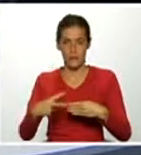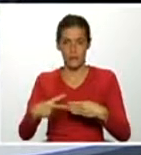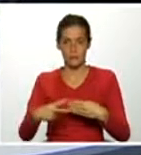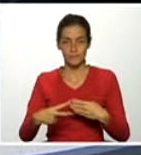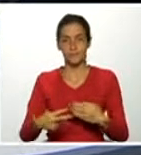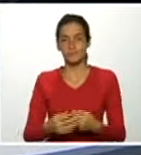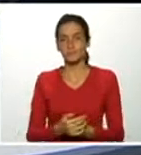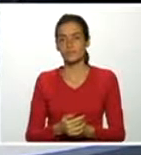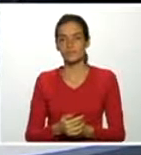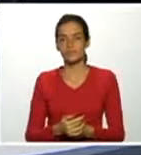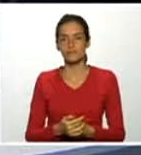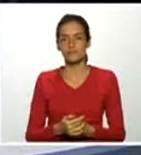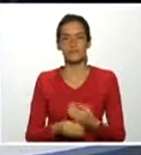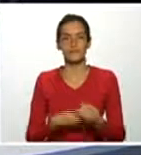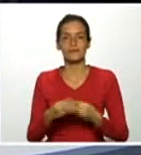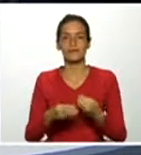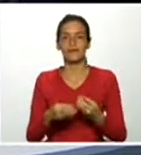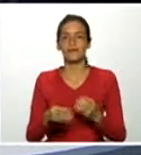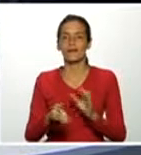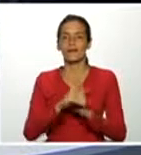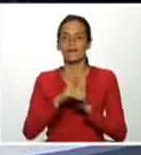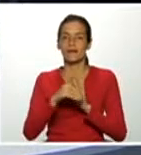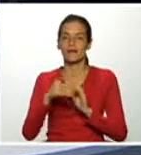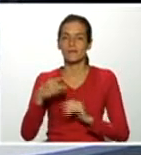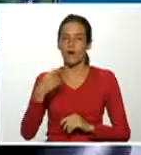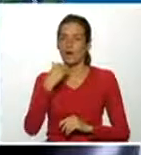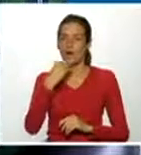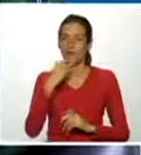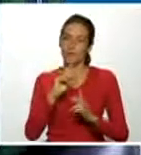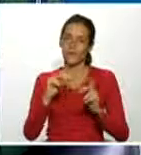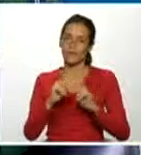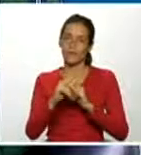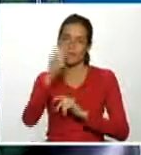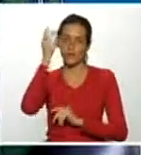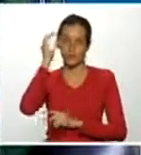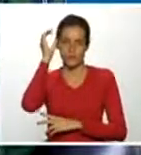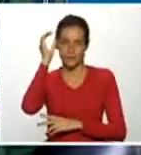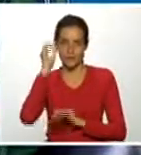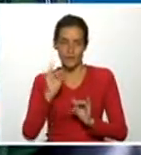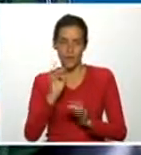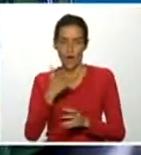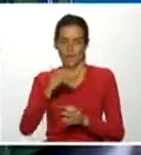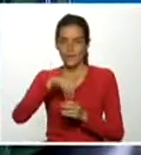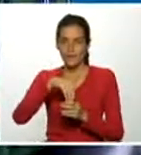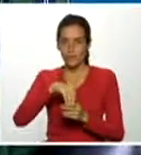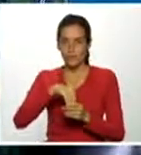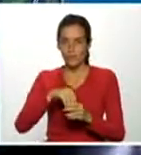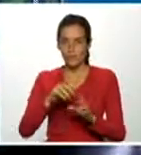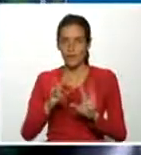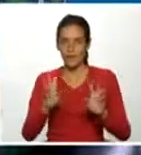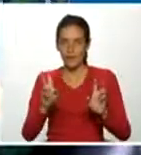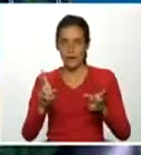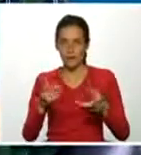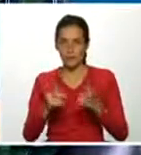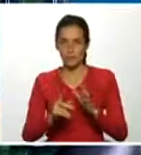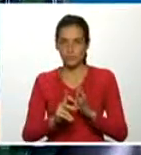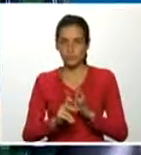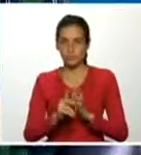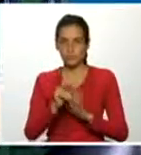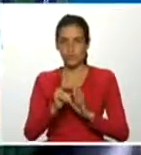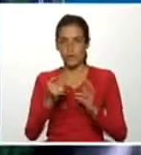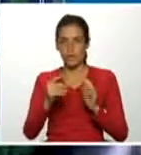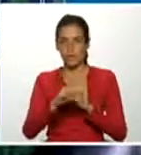se abroga derechos de convertir ese conocimiento que está allí sentado en el código, se abroga unos